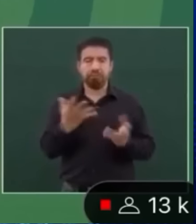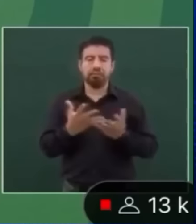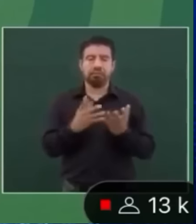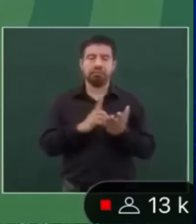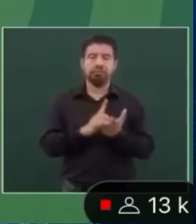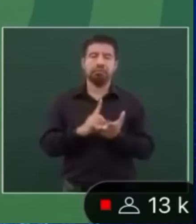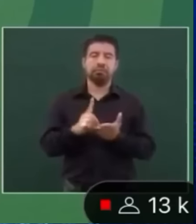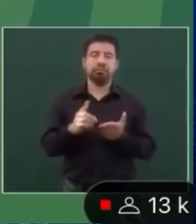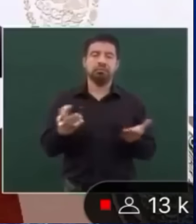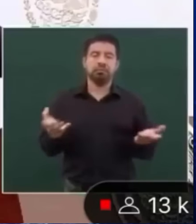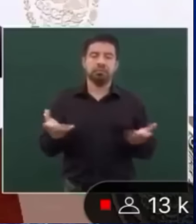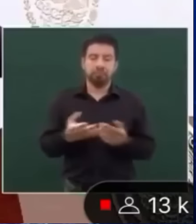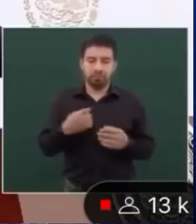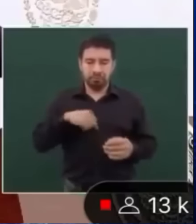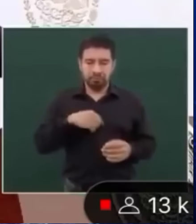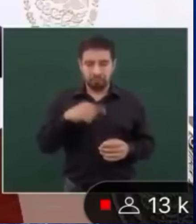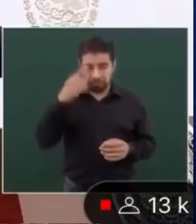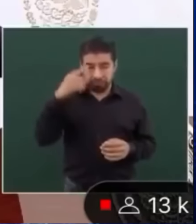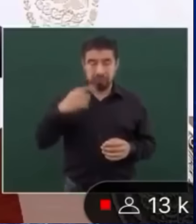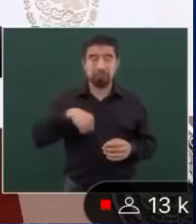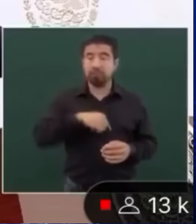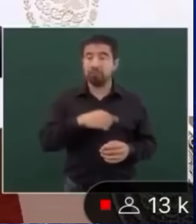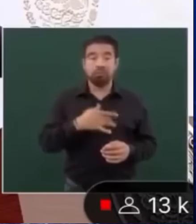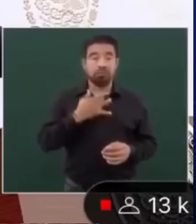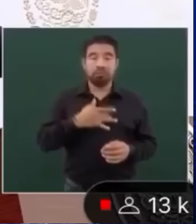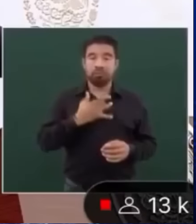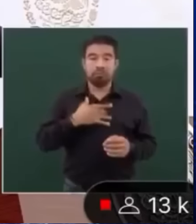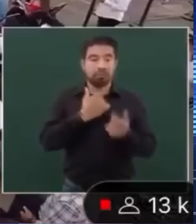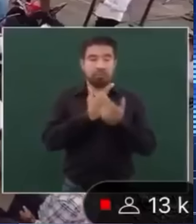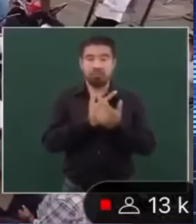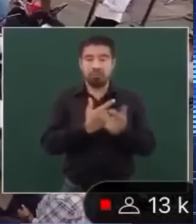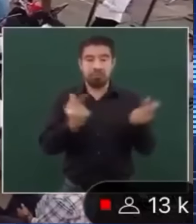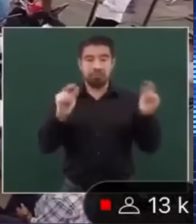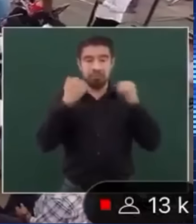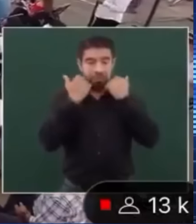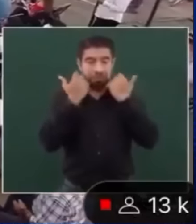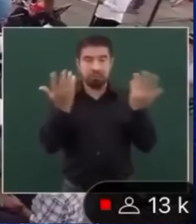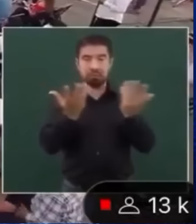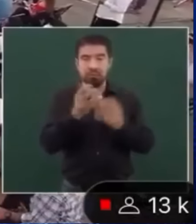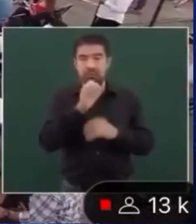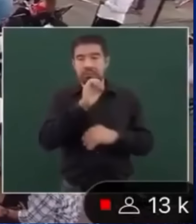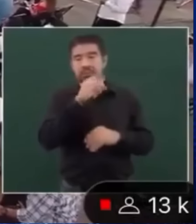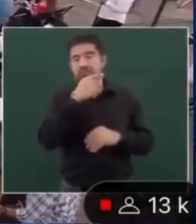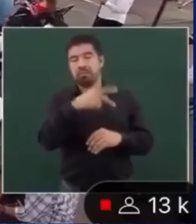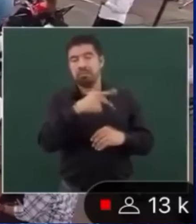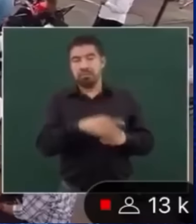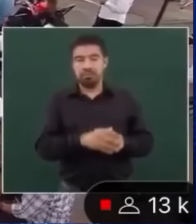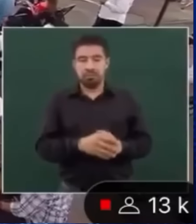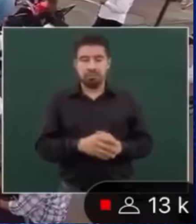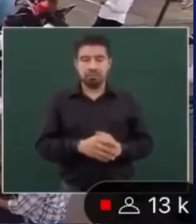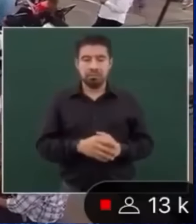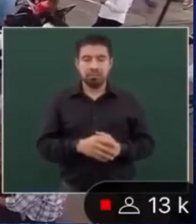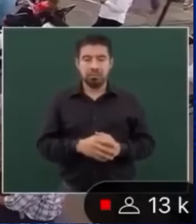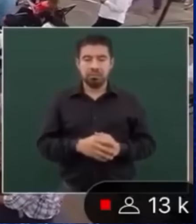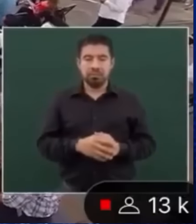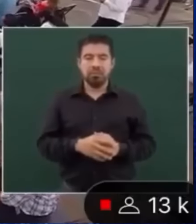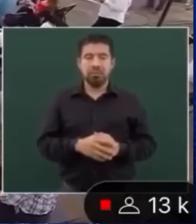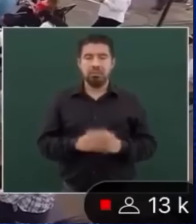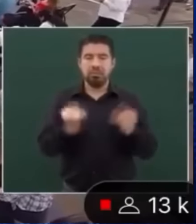que tenemos todos los mexicanos a manifestarnos. Somos libres. Y también para